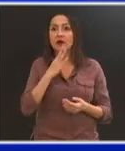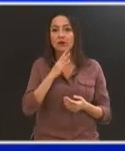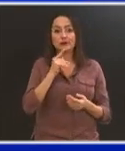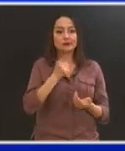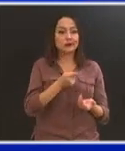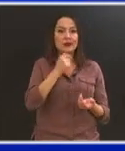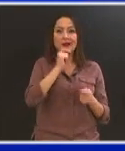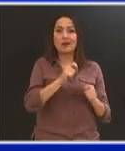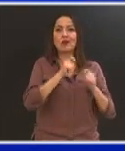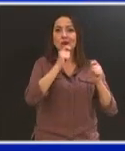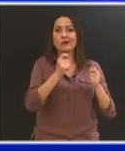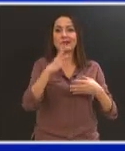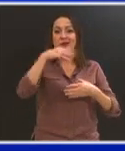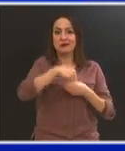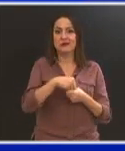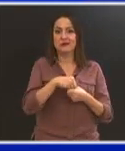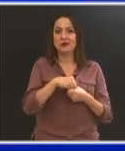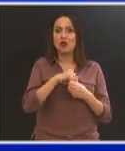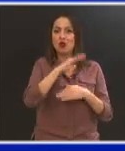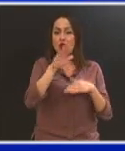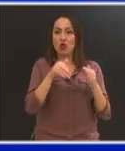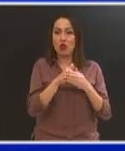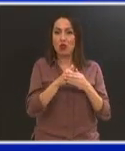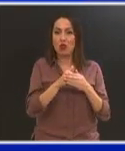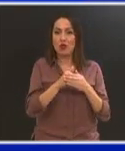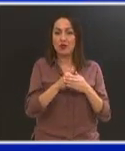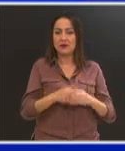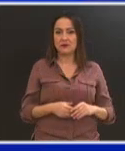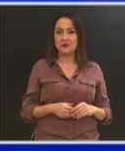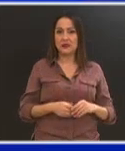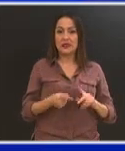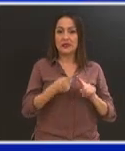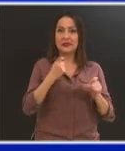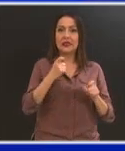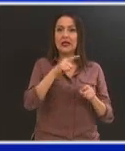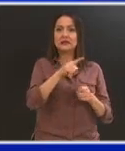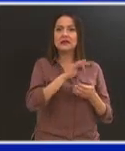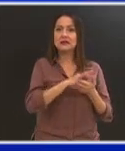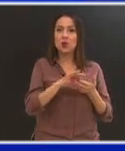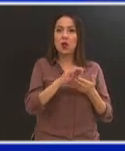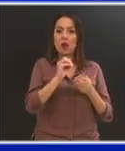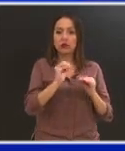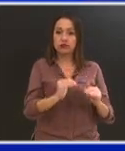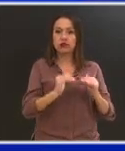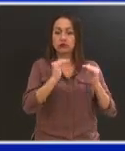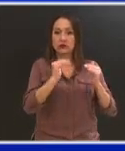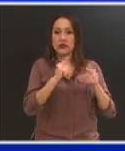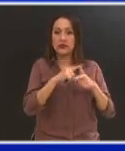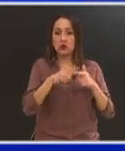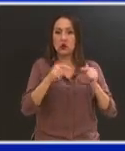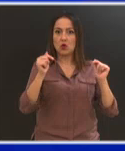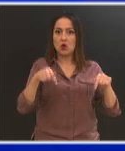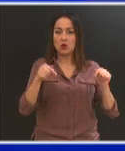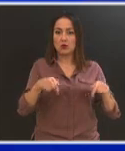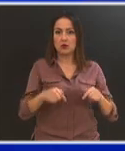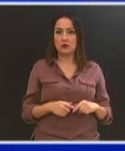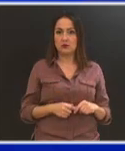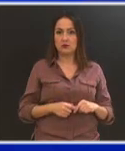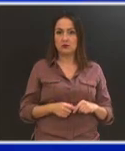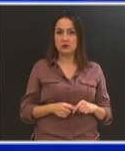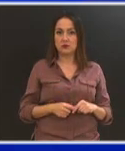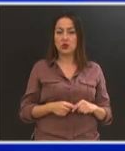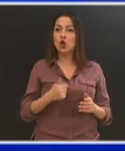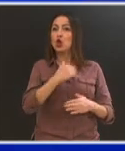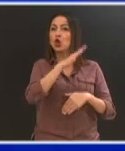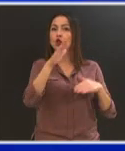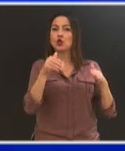de la educación integralmente, es que la educación es integral, desde primaria hasta la superior. Entonces, hoy totalmente